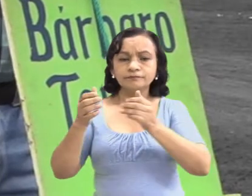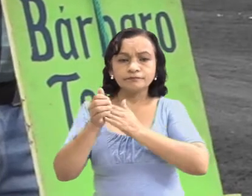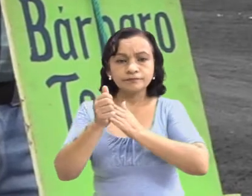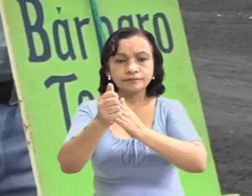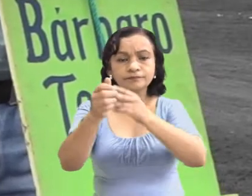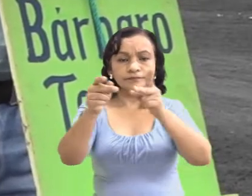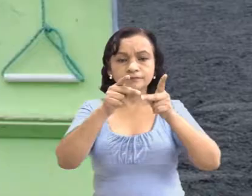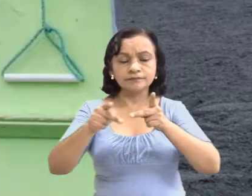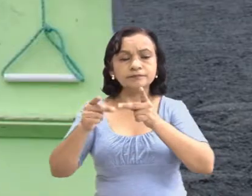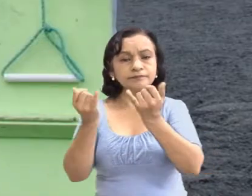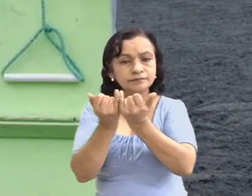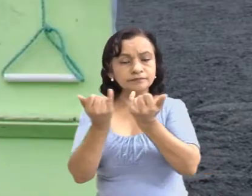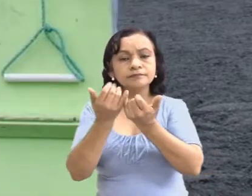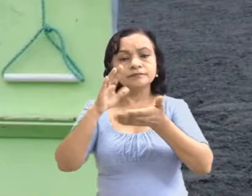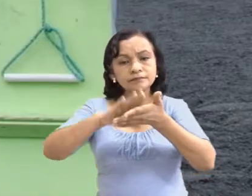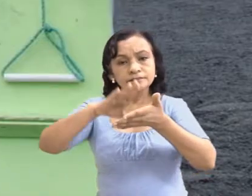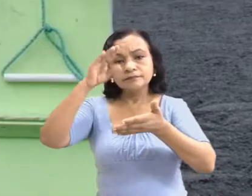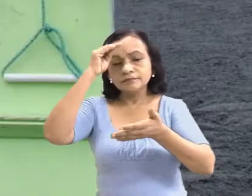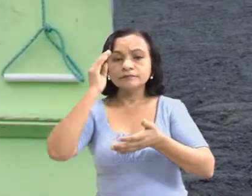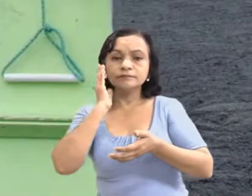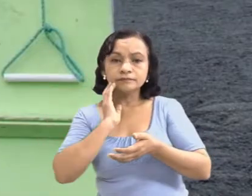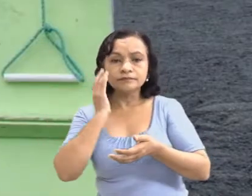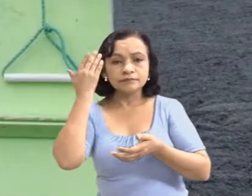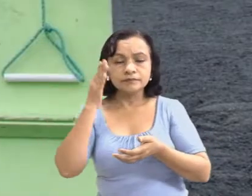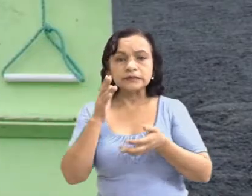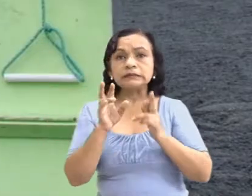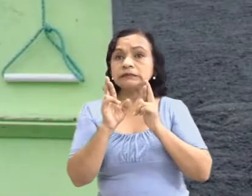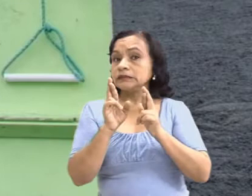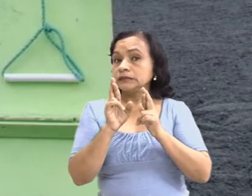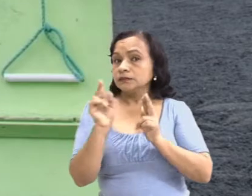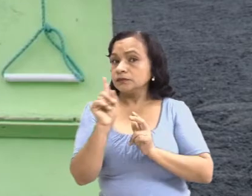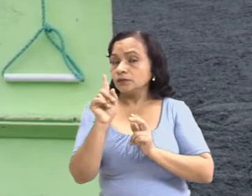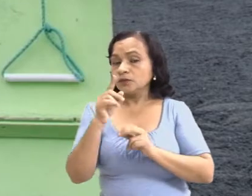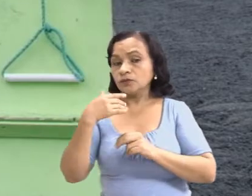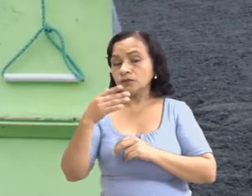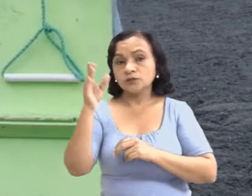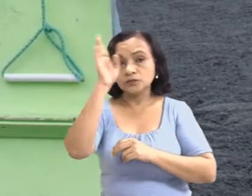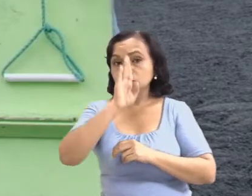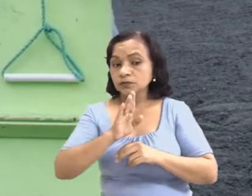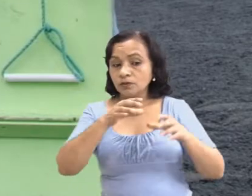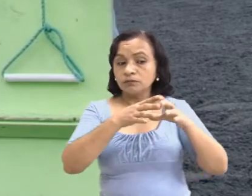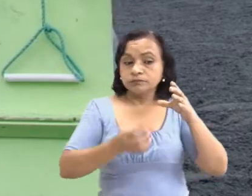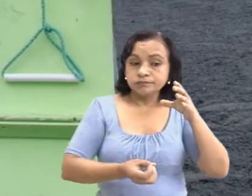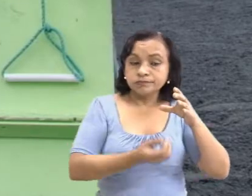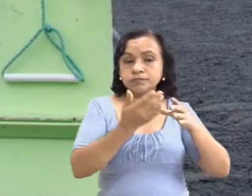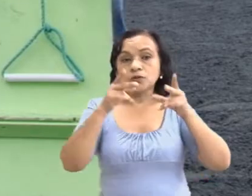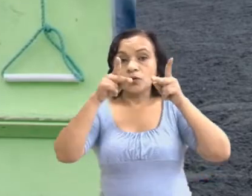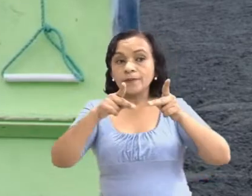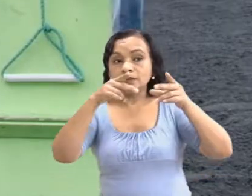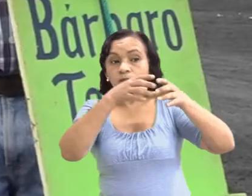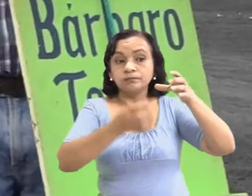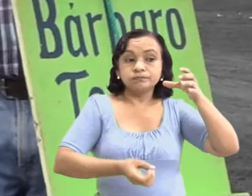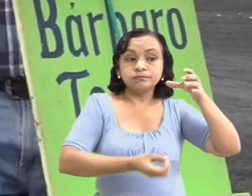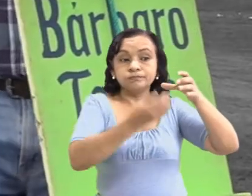y el resto del personal también tienen ese conocimiento. Esperamos que nunca nos suceda un evento de esa naturaleza con personas allá